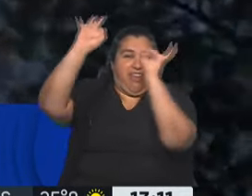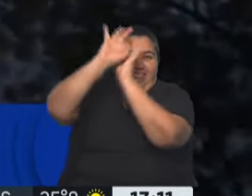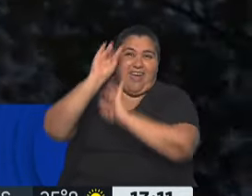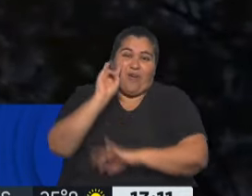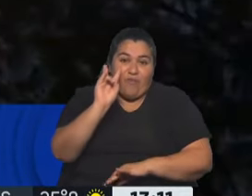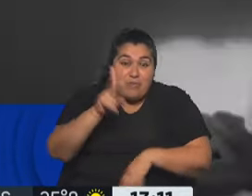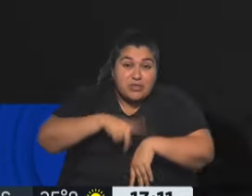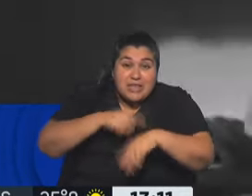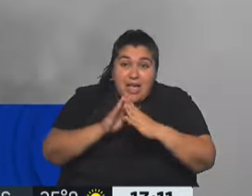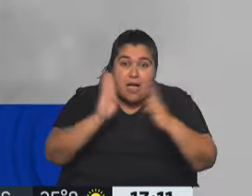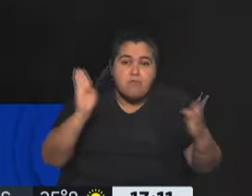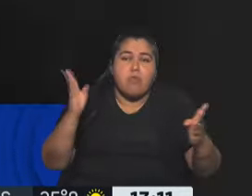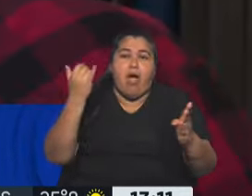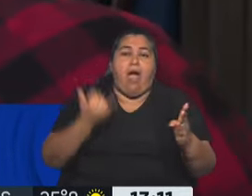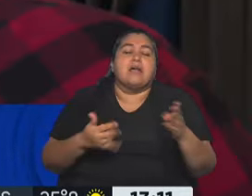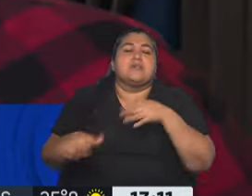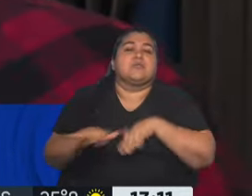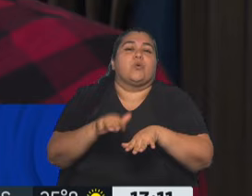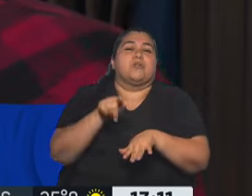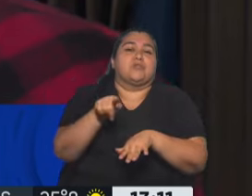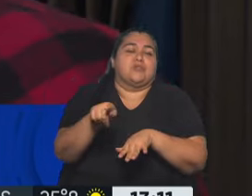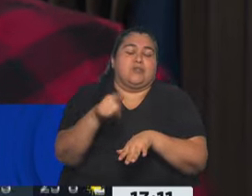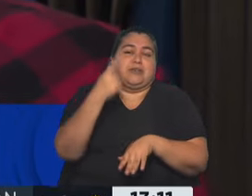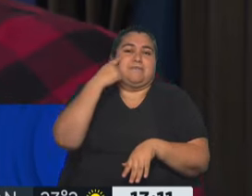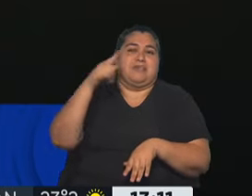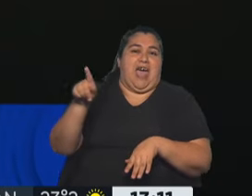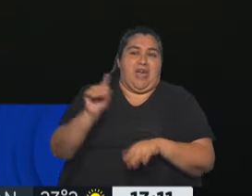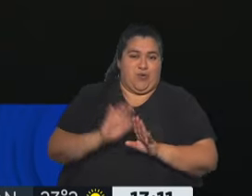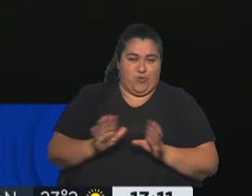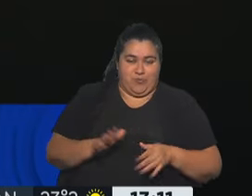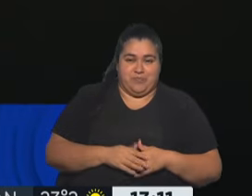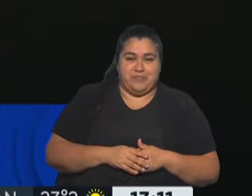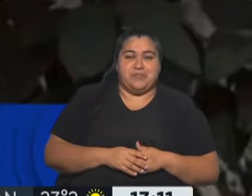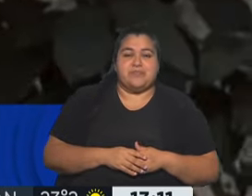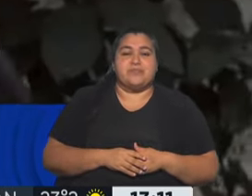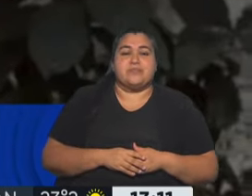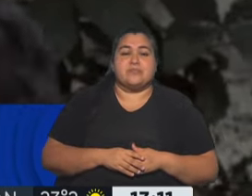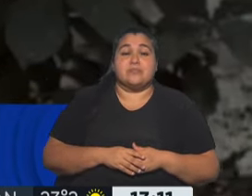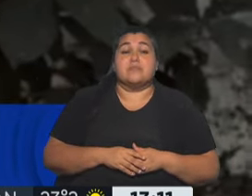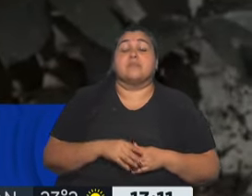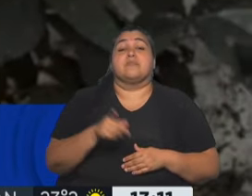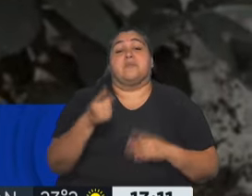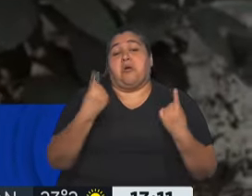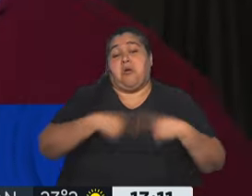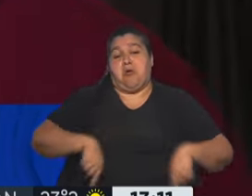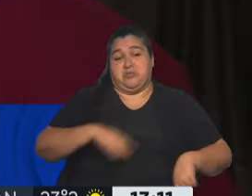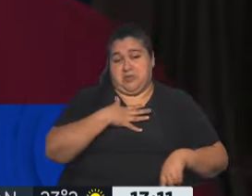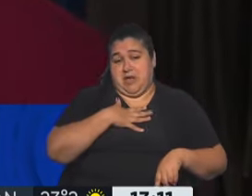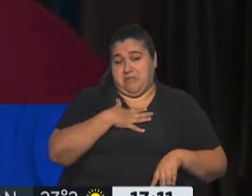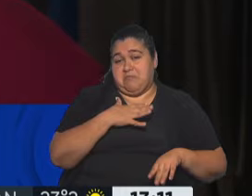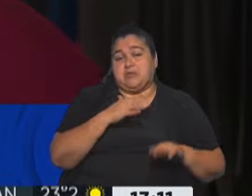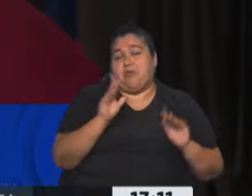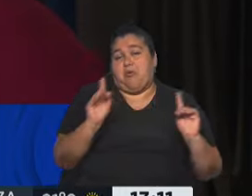el eclipse, pasan cosas un poco más extrañas dentro del bosque. El corto se llama Todas las cosas que llevo conmigo. Es un